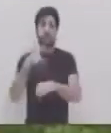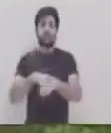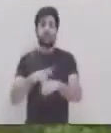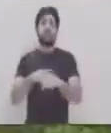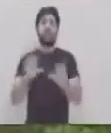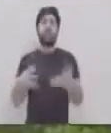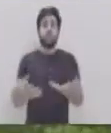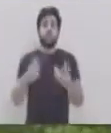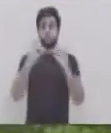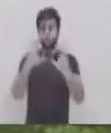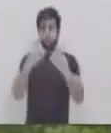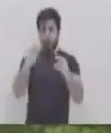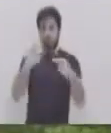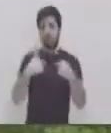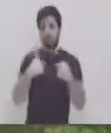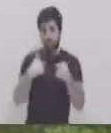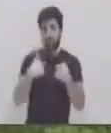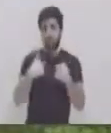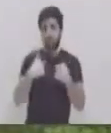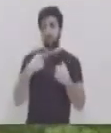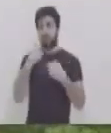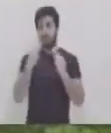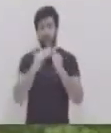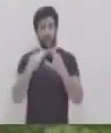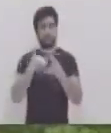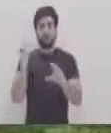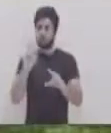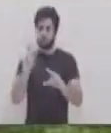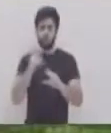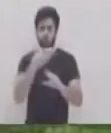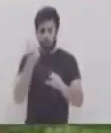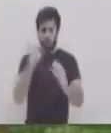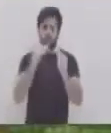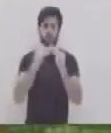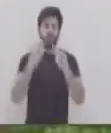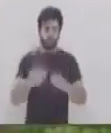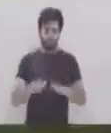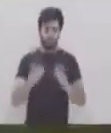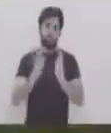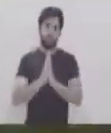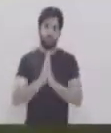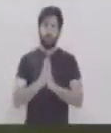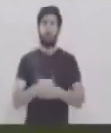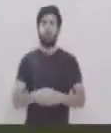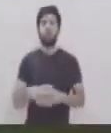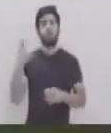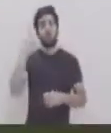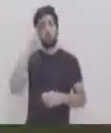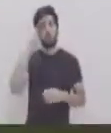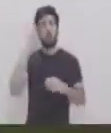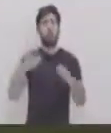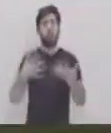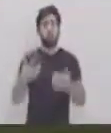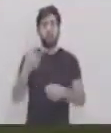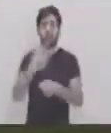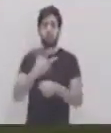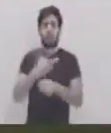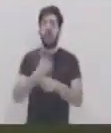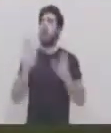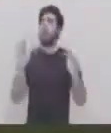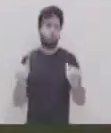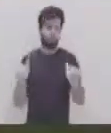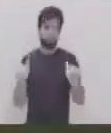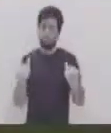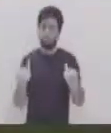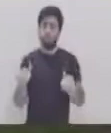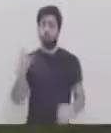importante en estos momentos es cuidarse los unos con los otros. Si no tienen que salir, no lo hagan y por favor quédense en casa. Recuerden que